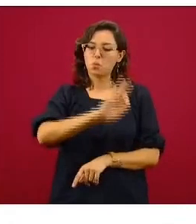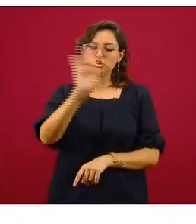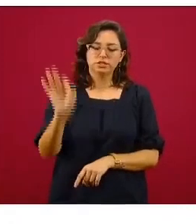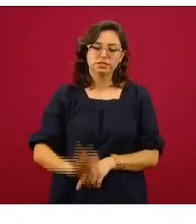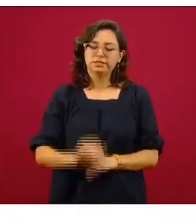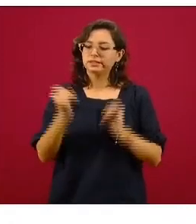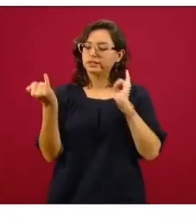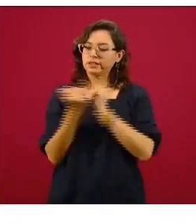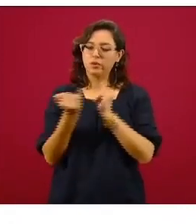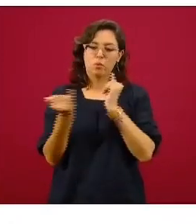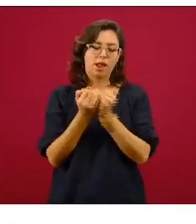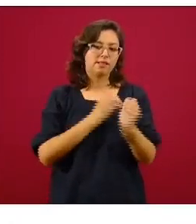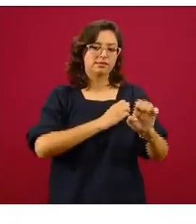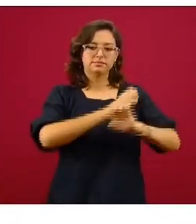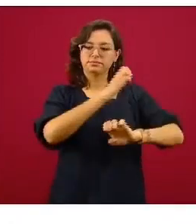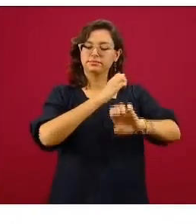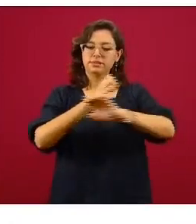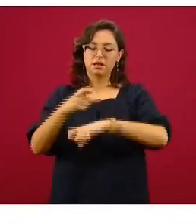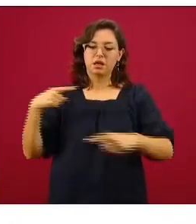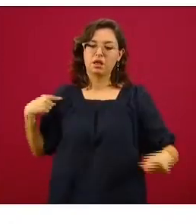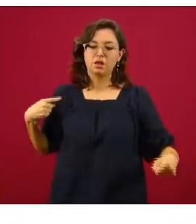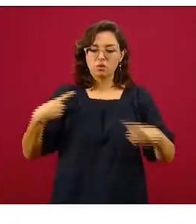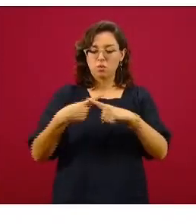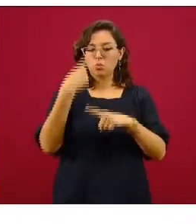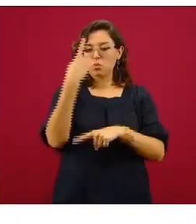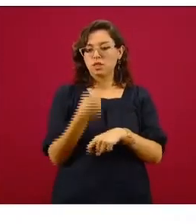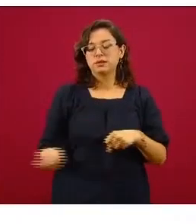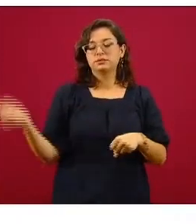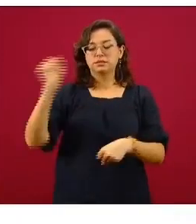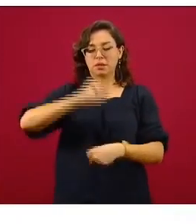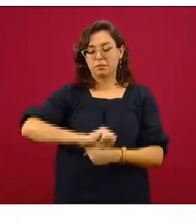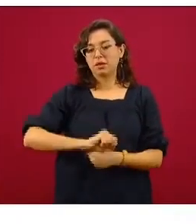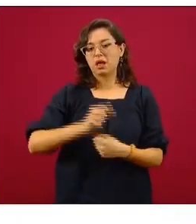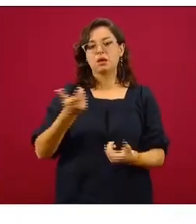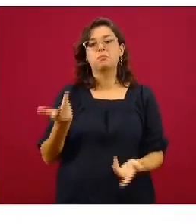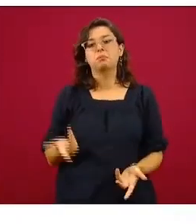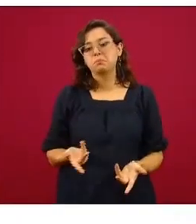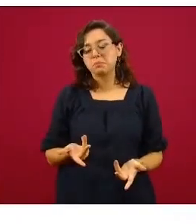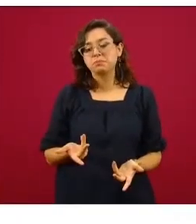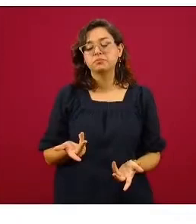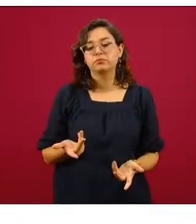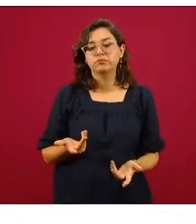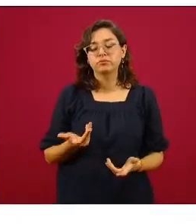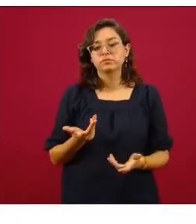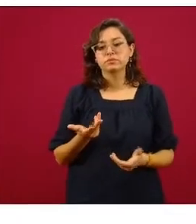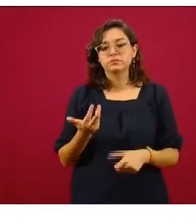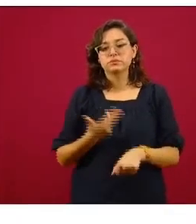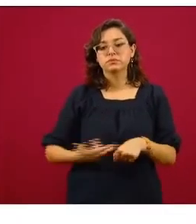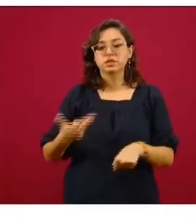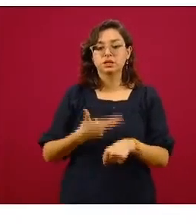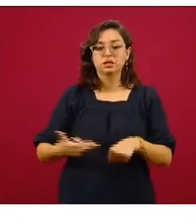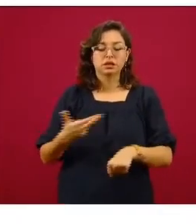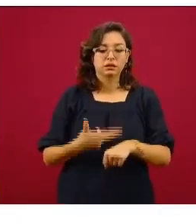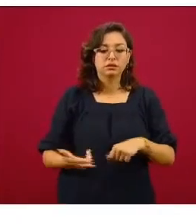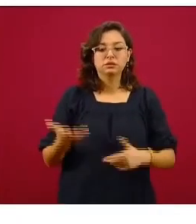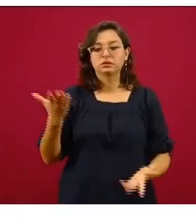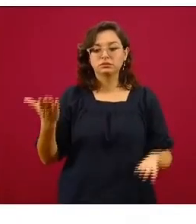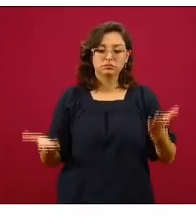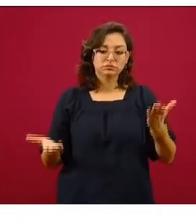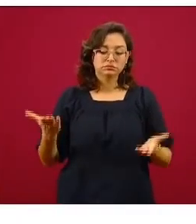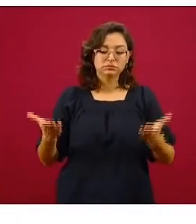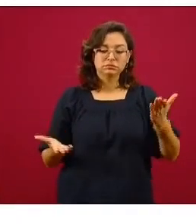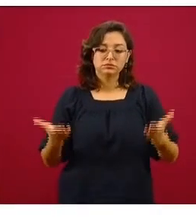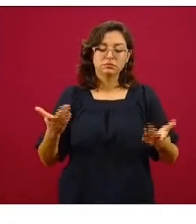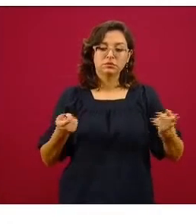entidades federativas prácticamente de esta última semana las que han estado administrando este balance que